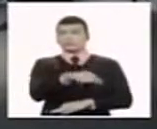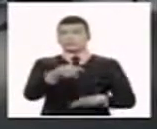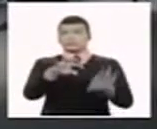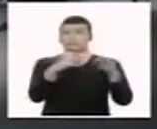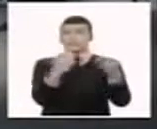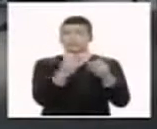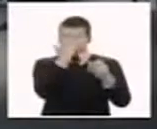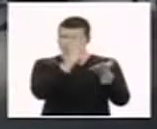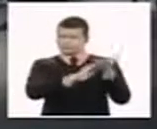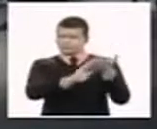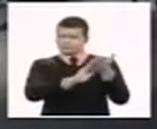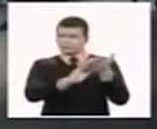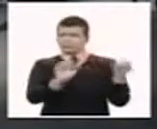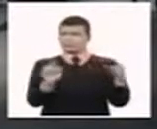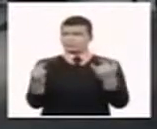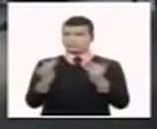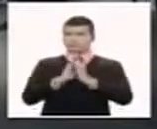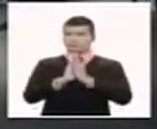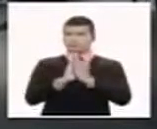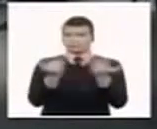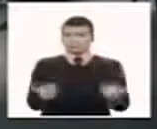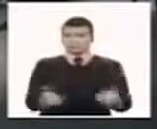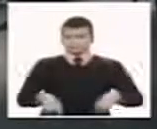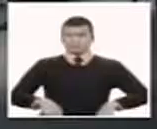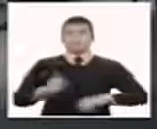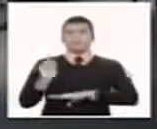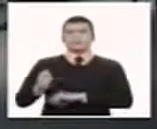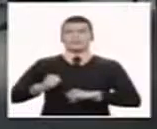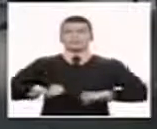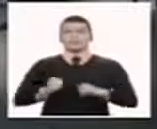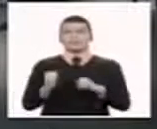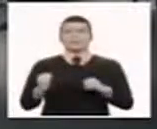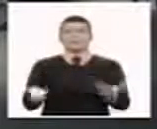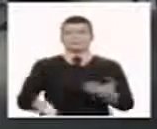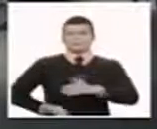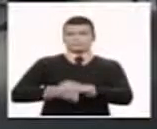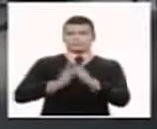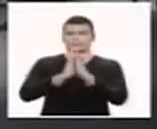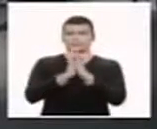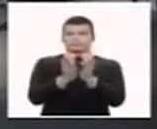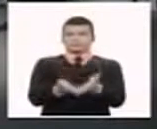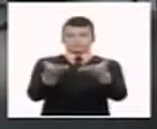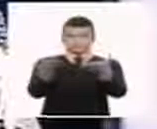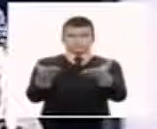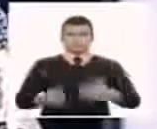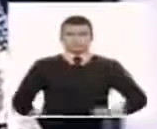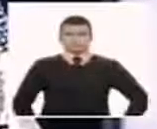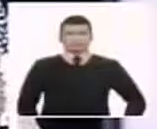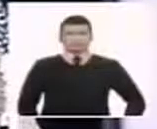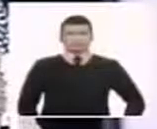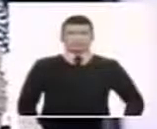paramilitar, el ente acusador tome nuevas decisiones para esclarecer el crimen del humorista Jaime Garzón. Adicionalmente, el abogado